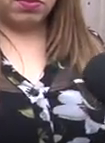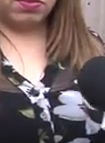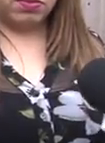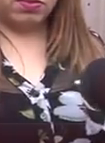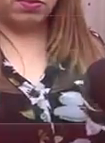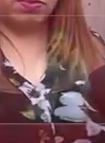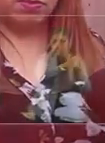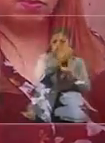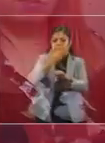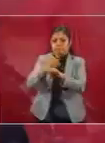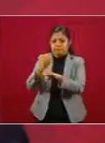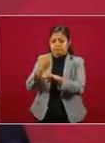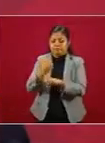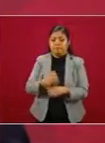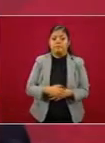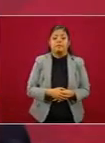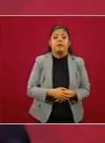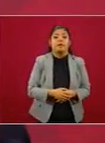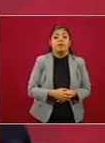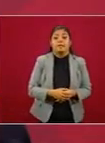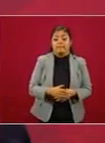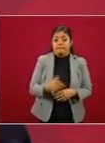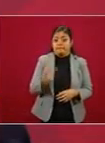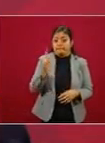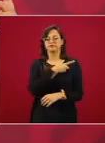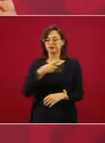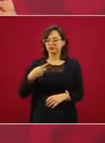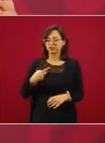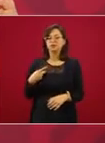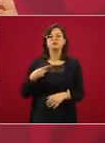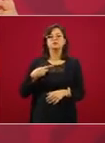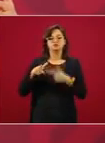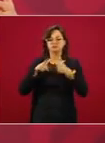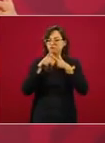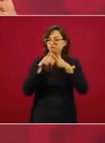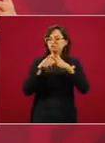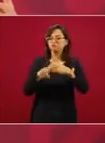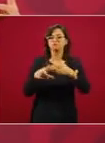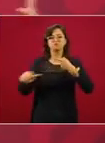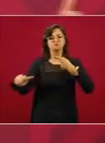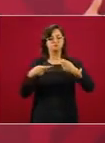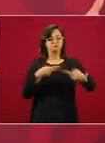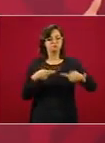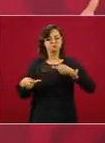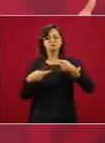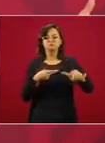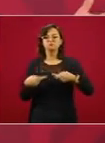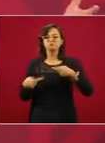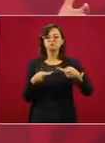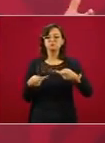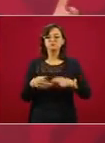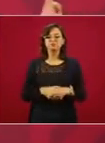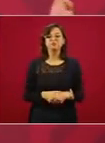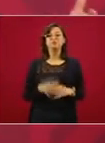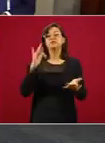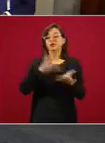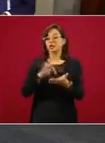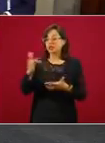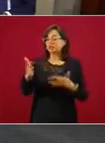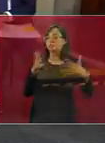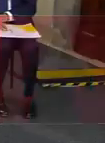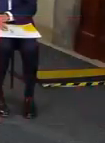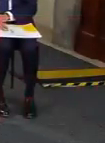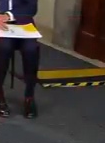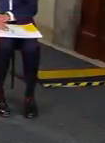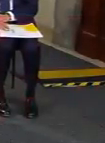país podamos vivir en paz, estar en paz, salir tranquilos y que no estemos esperando a la zozobra todo el tiempo de lo que pudiera